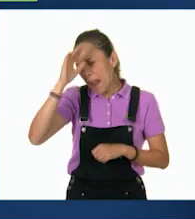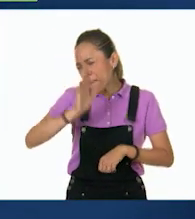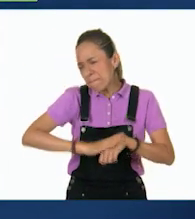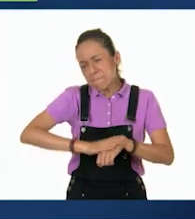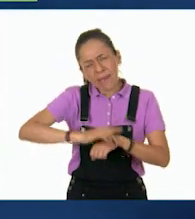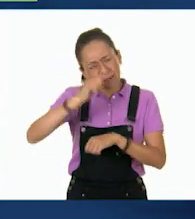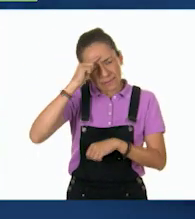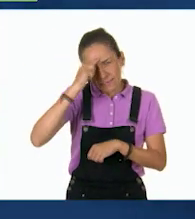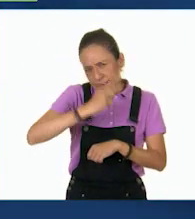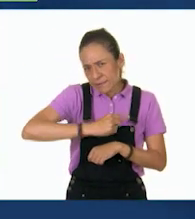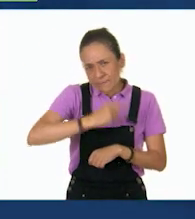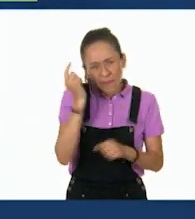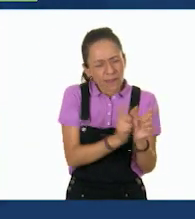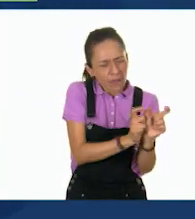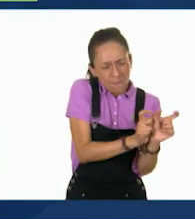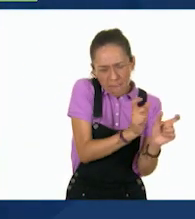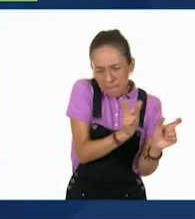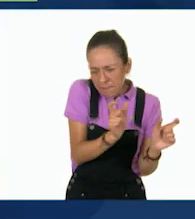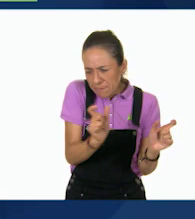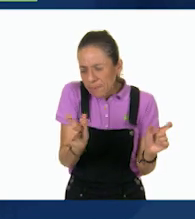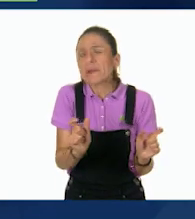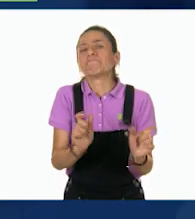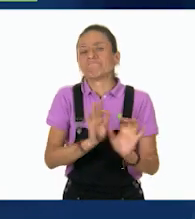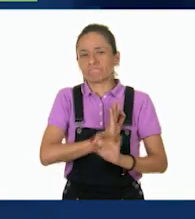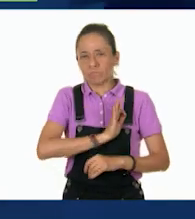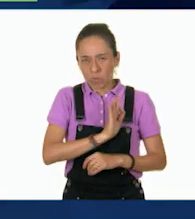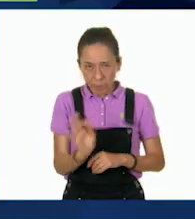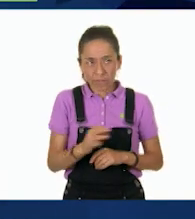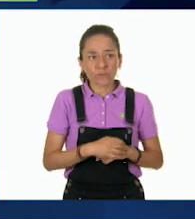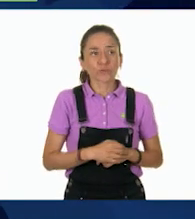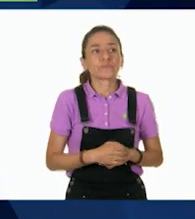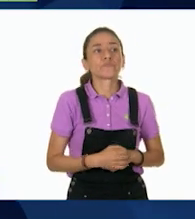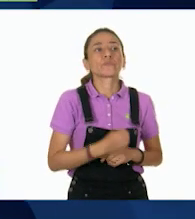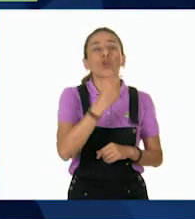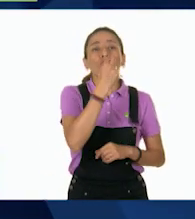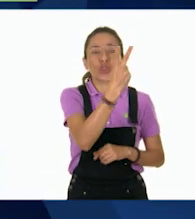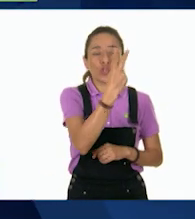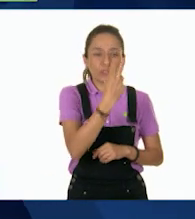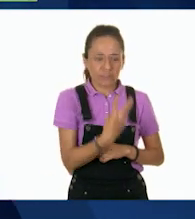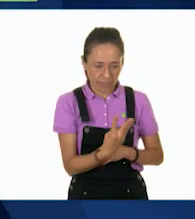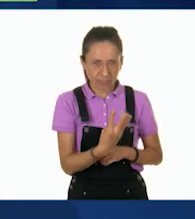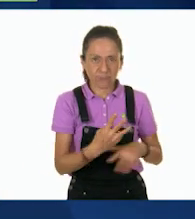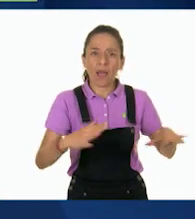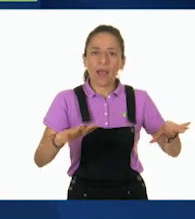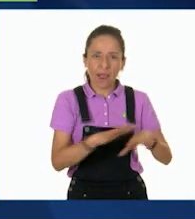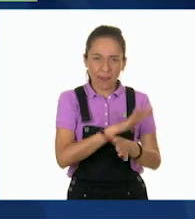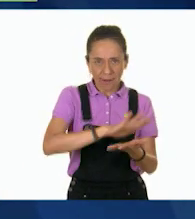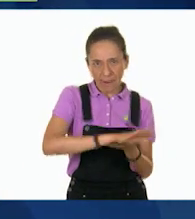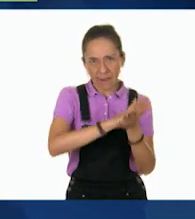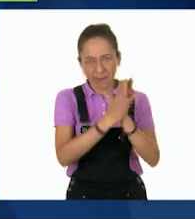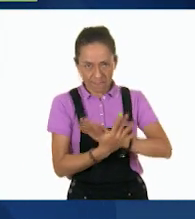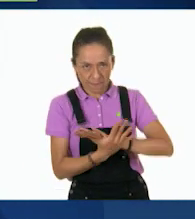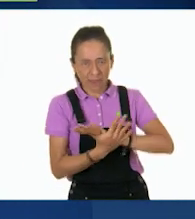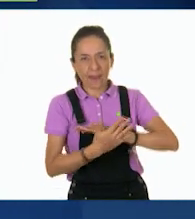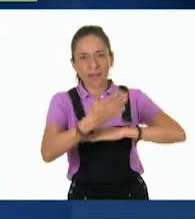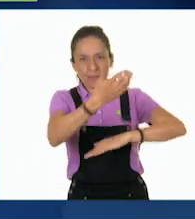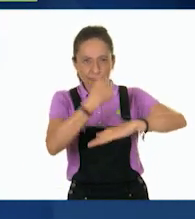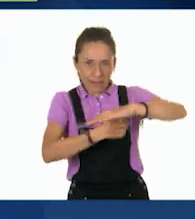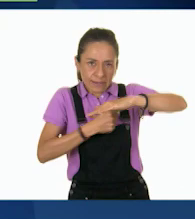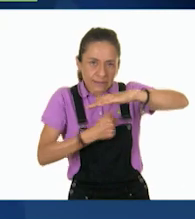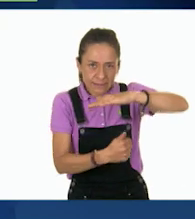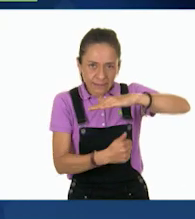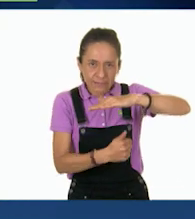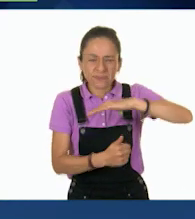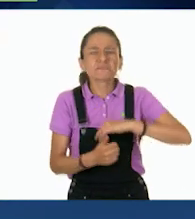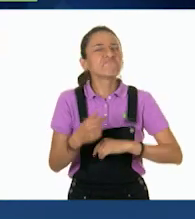términos siguientes podemos convertir 2/3 en sextos. Muy bien. Yo también creo que si hacemos lo que María